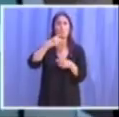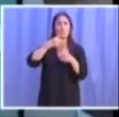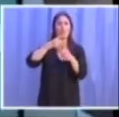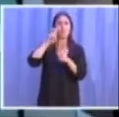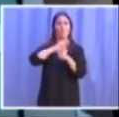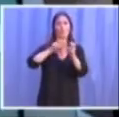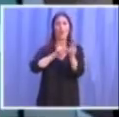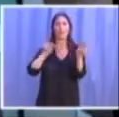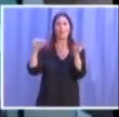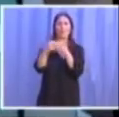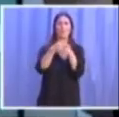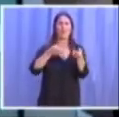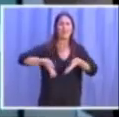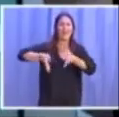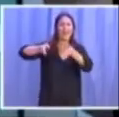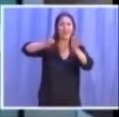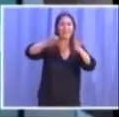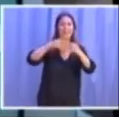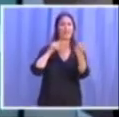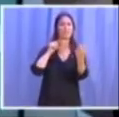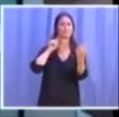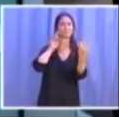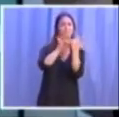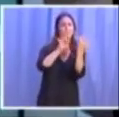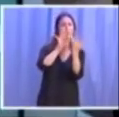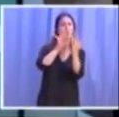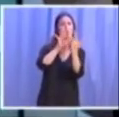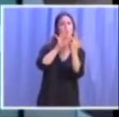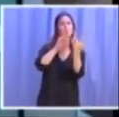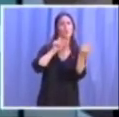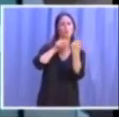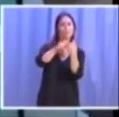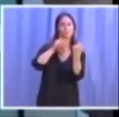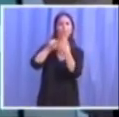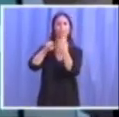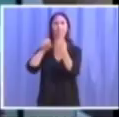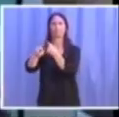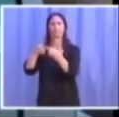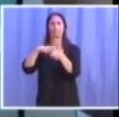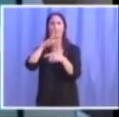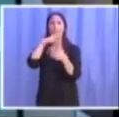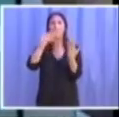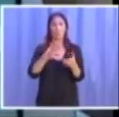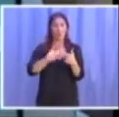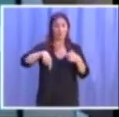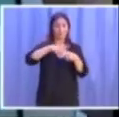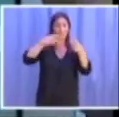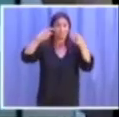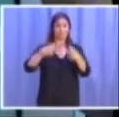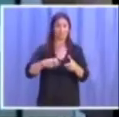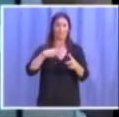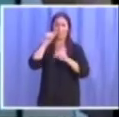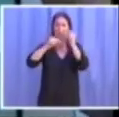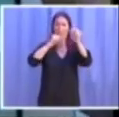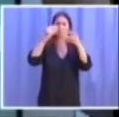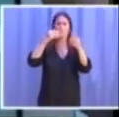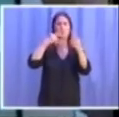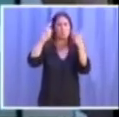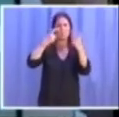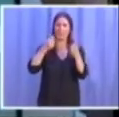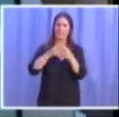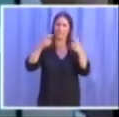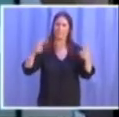circunvalación, esas carreteras que comuniquen para desatascar esa circunvalación que ya se ha mencionado, que hoy es un anillo de CO2. Pero también hay que avanzar